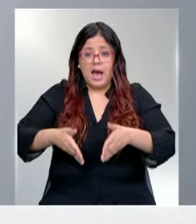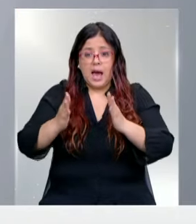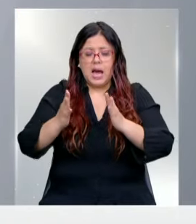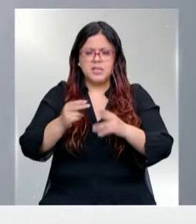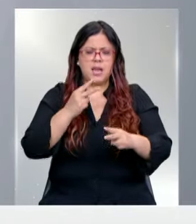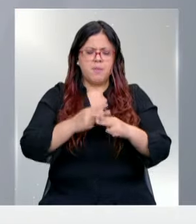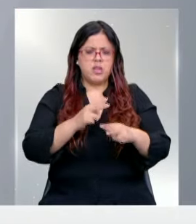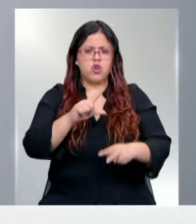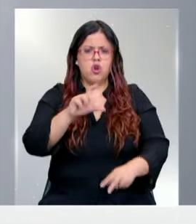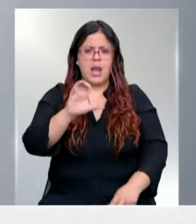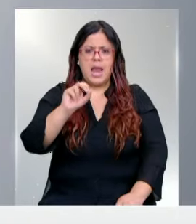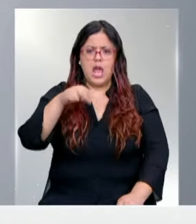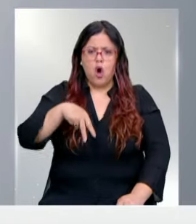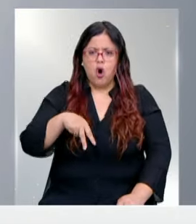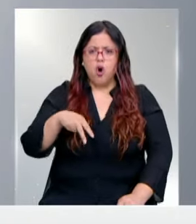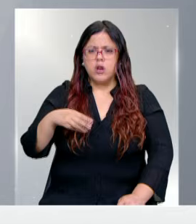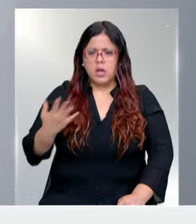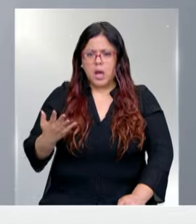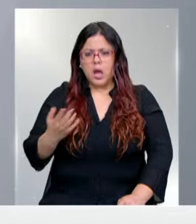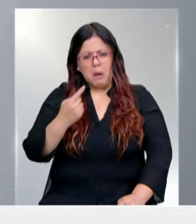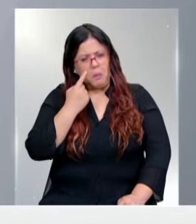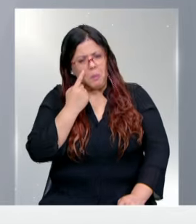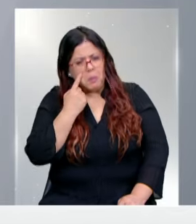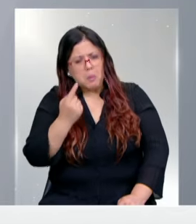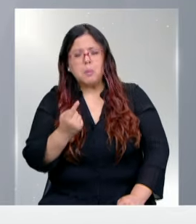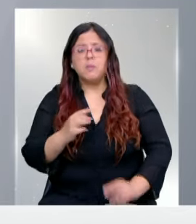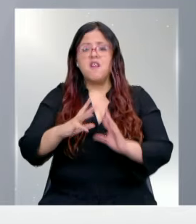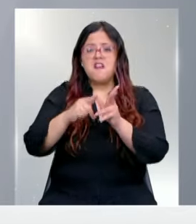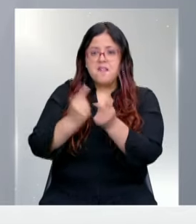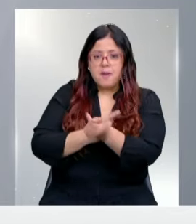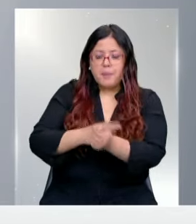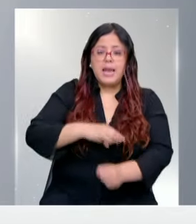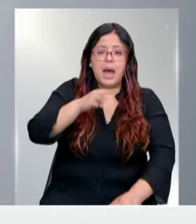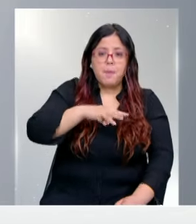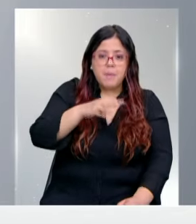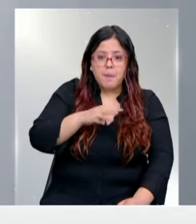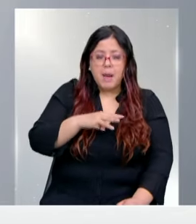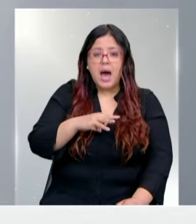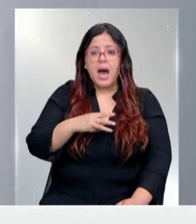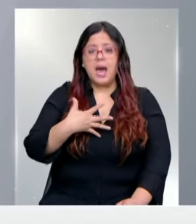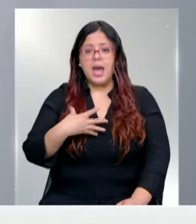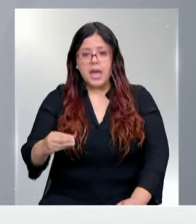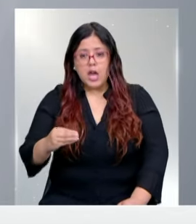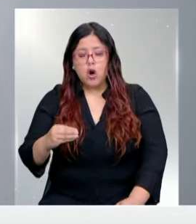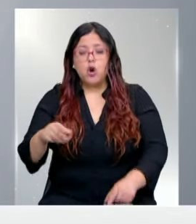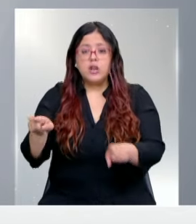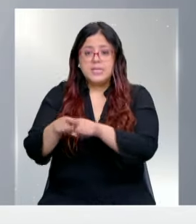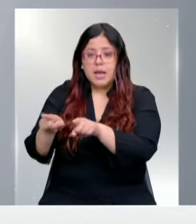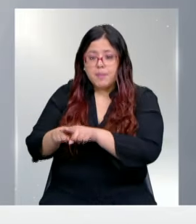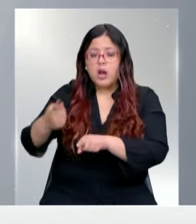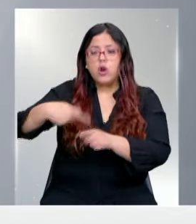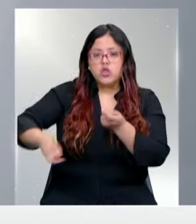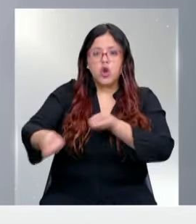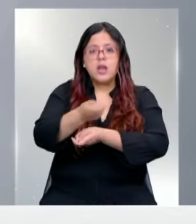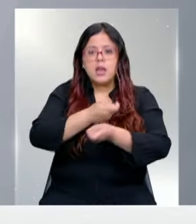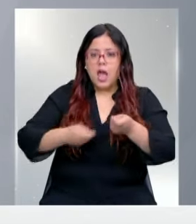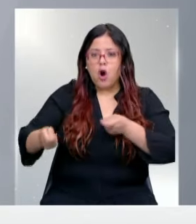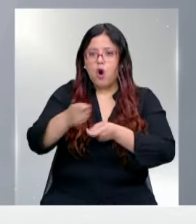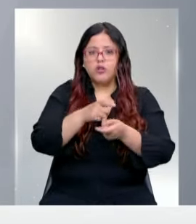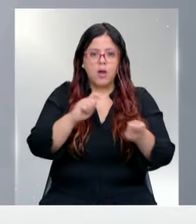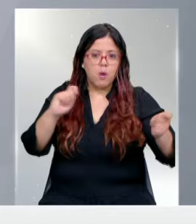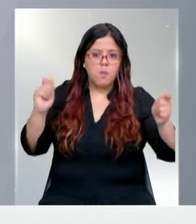con fuerza. Y es que una familia, madre e hijo, hermana y hermano, llevaron su negocio al siguiente